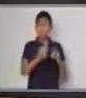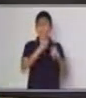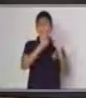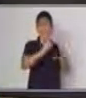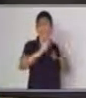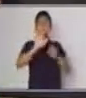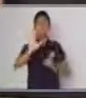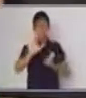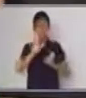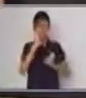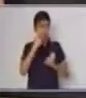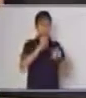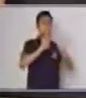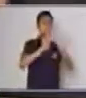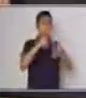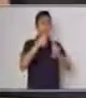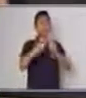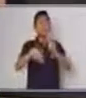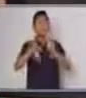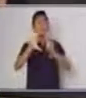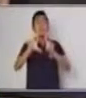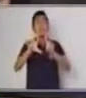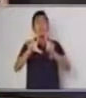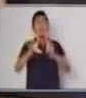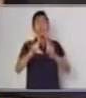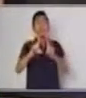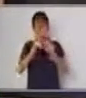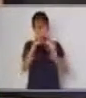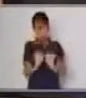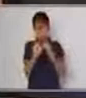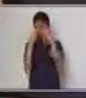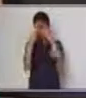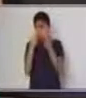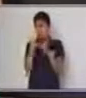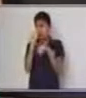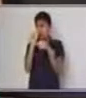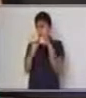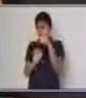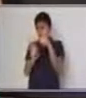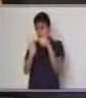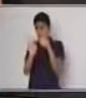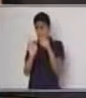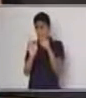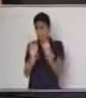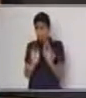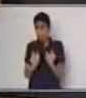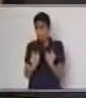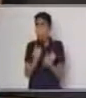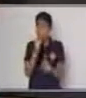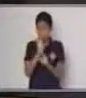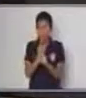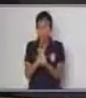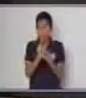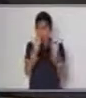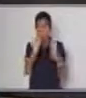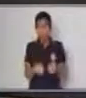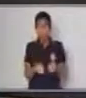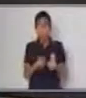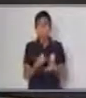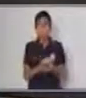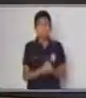7 más 5, 12. ¿Es 12 múltiplo de 3? Correcto, sí lo